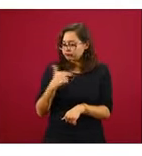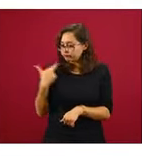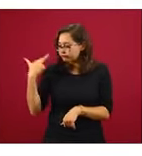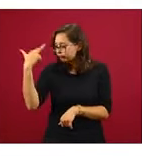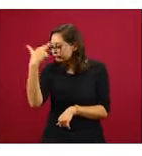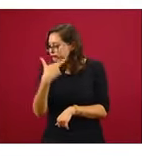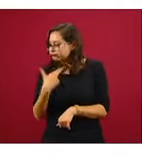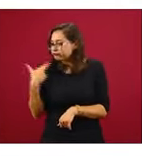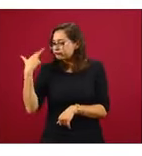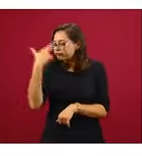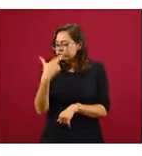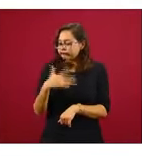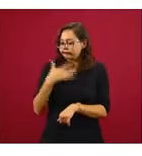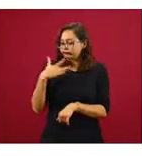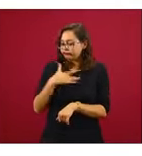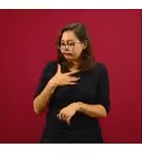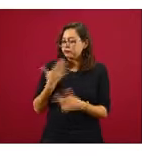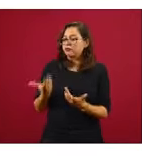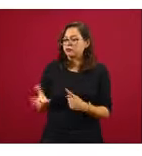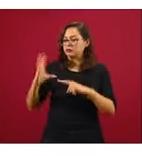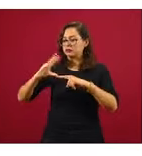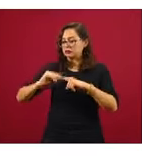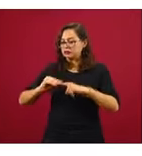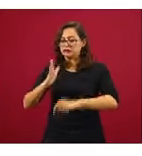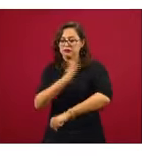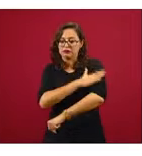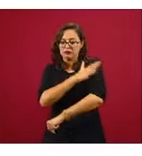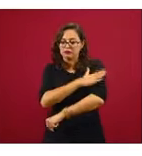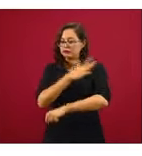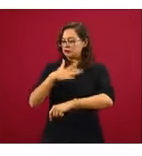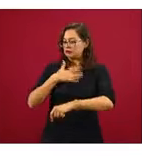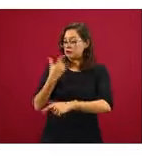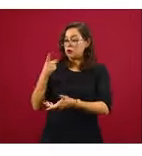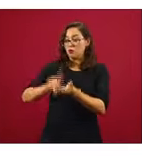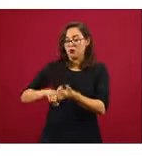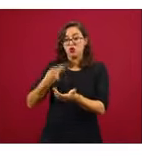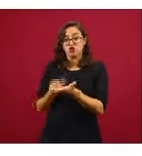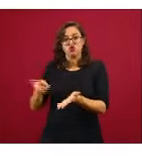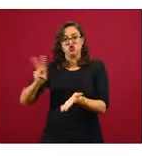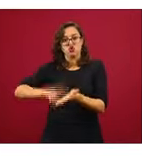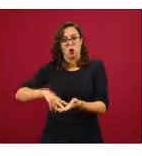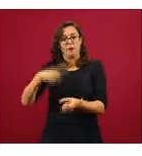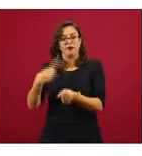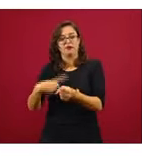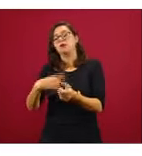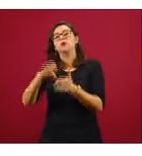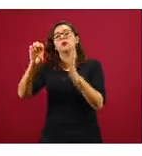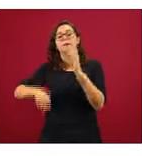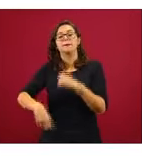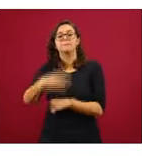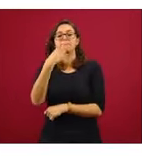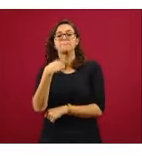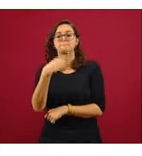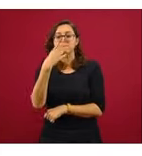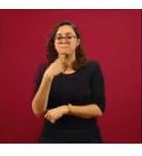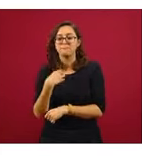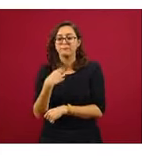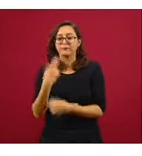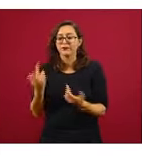revisando sus signos vitales y su condición con la que vive, pongamos el ejemplo de la diabetes, va a estar